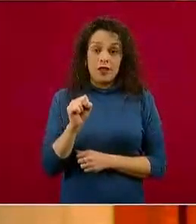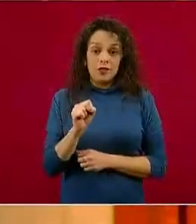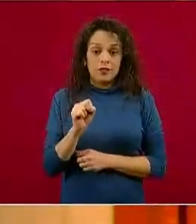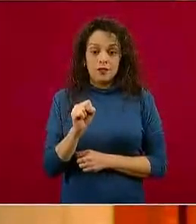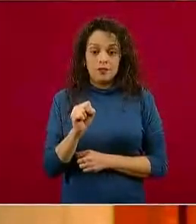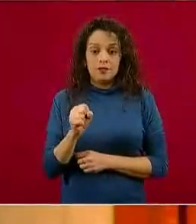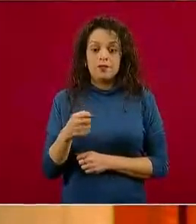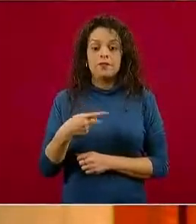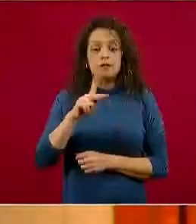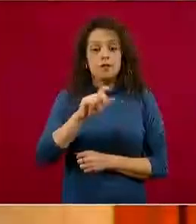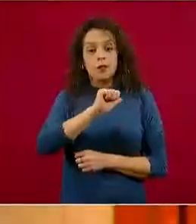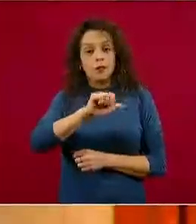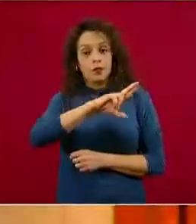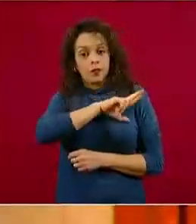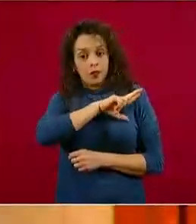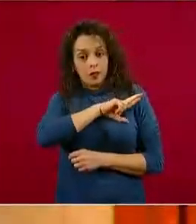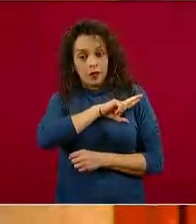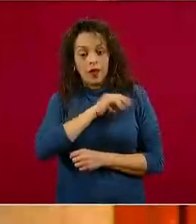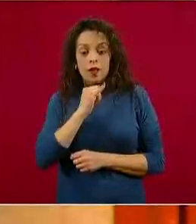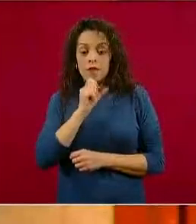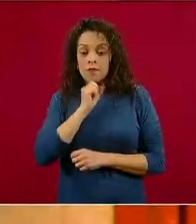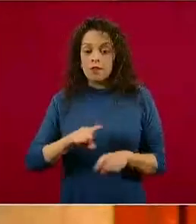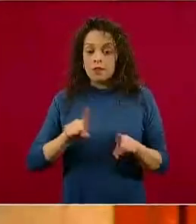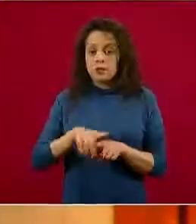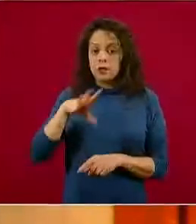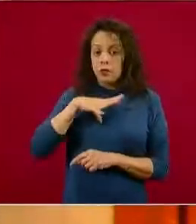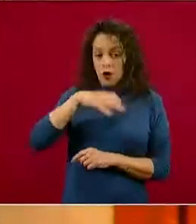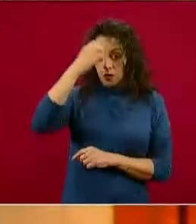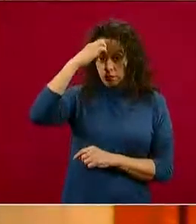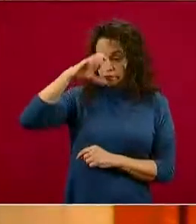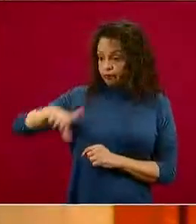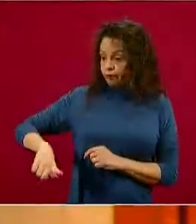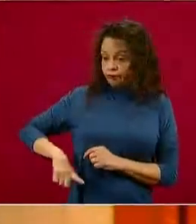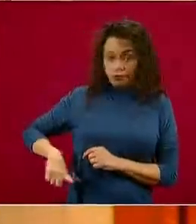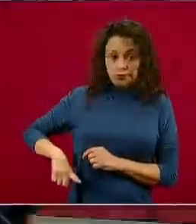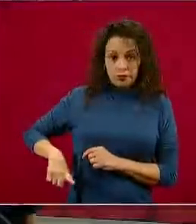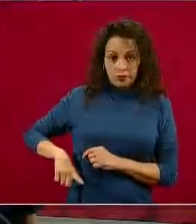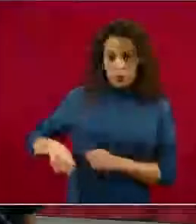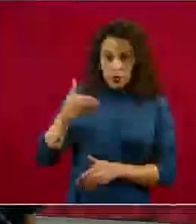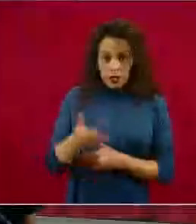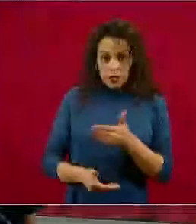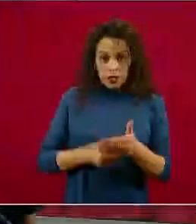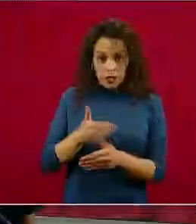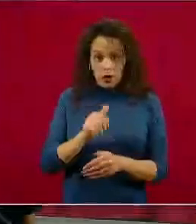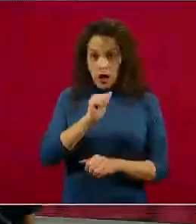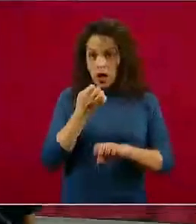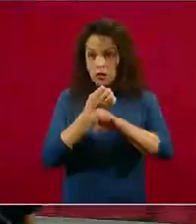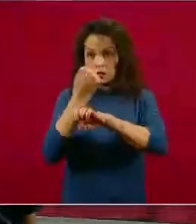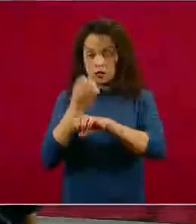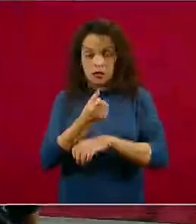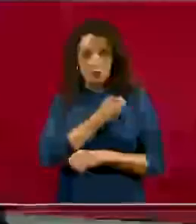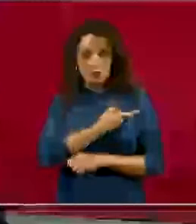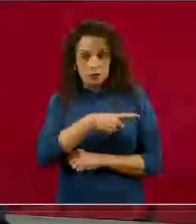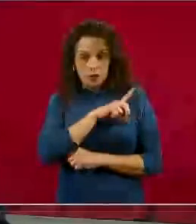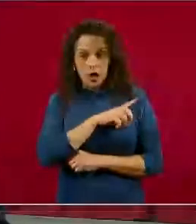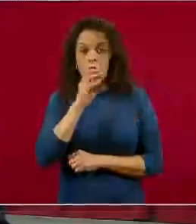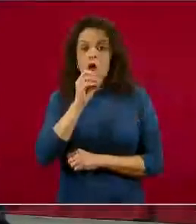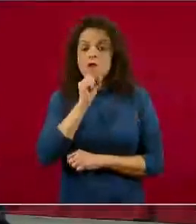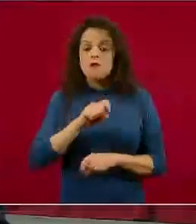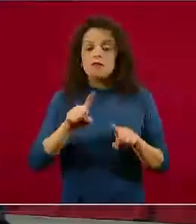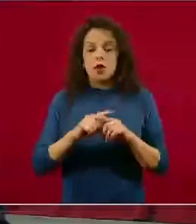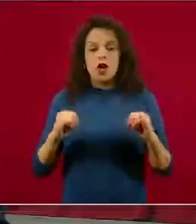sector privado, pero hemos encontrado la experiencia también en el sector público, en servicios estatales de salud o incluso en instituciones